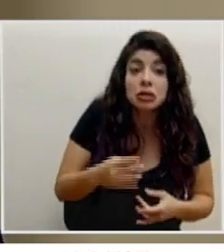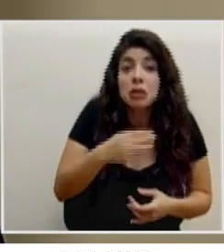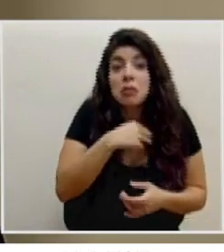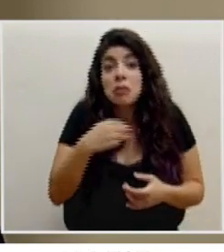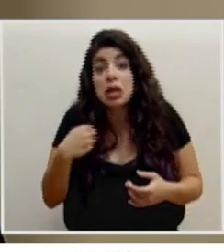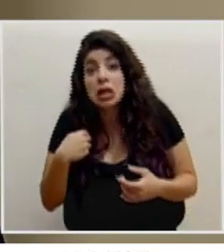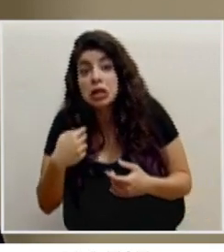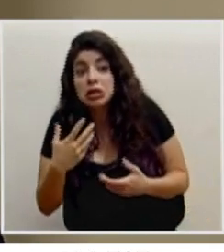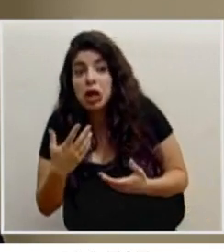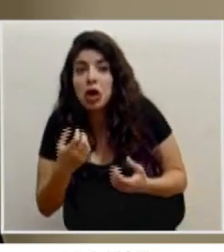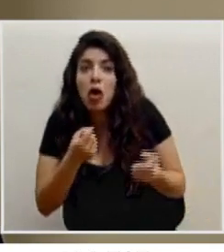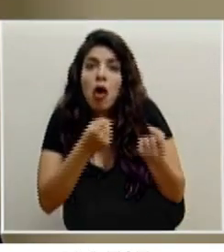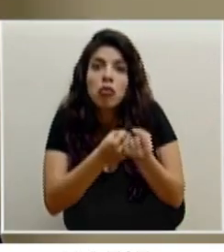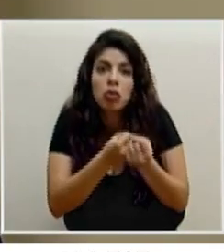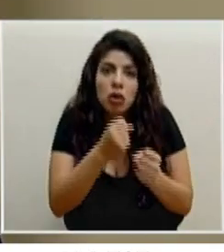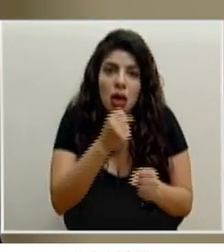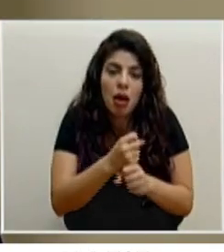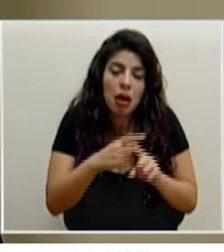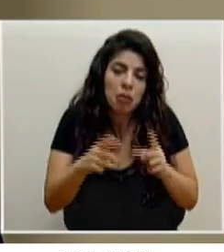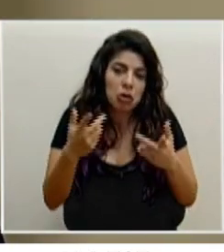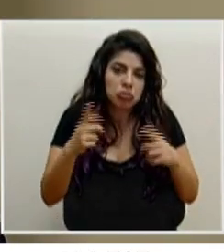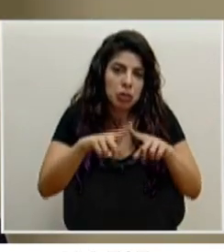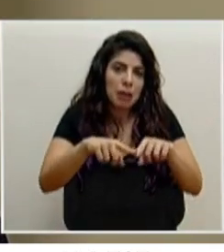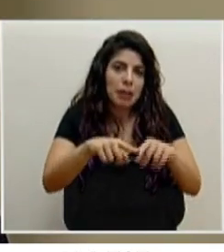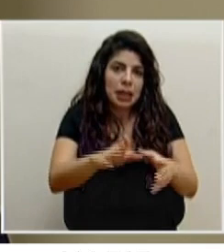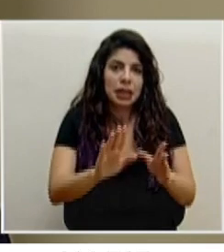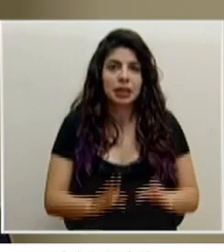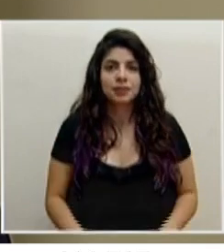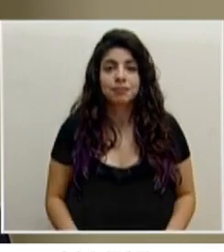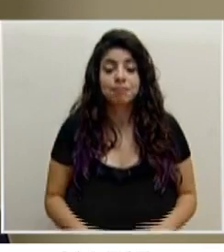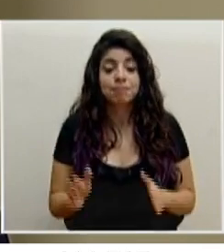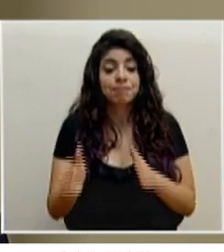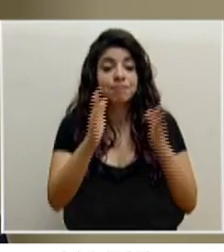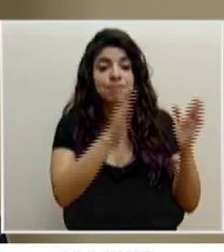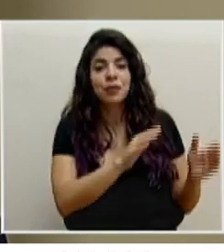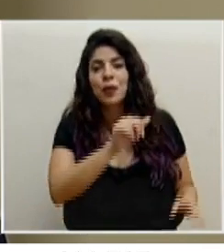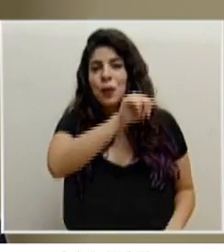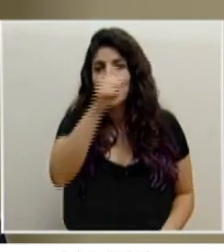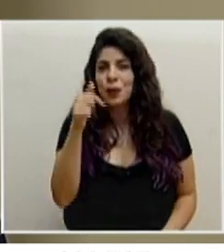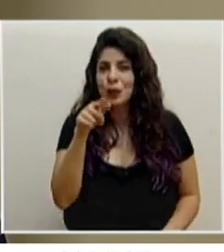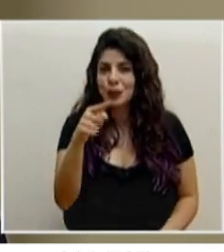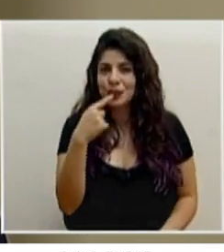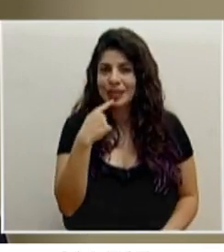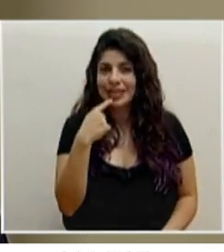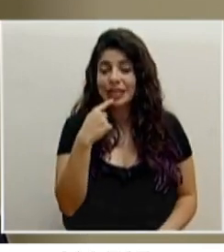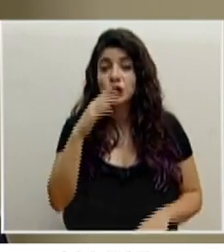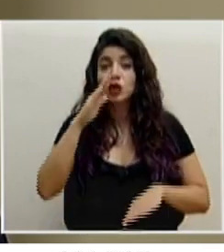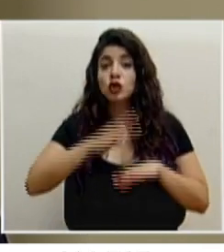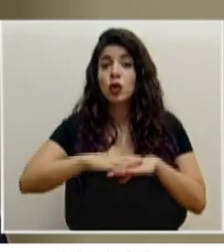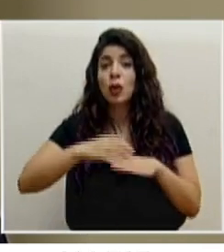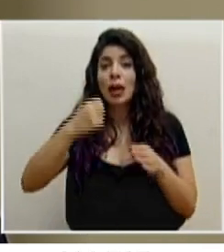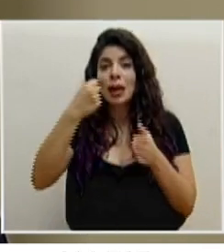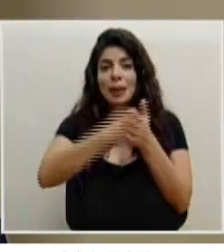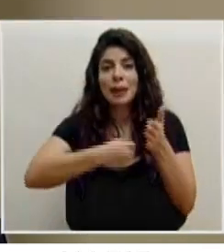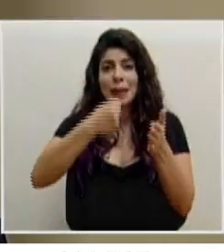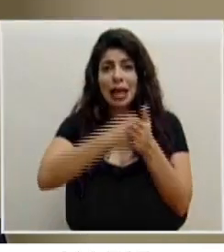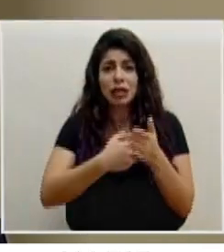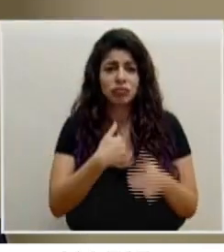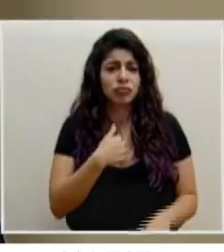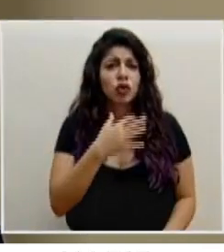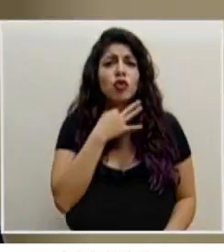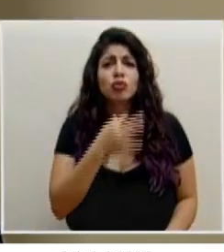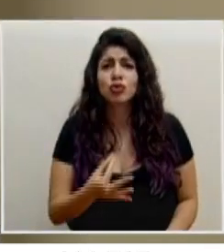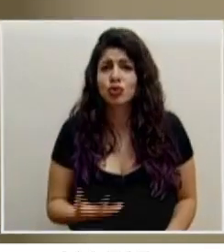ministerio, que estaremos trabajando en eso. Con respecto a lo que usted indicaba de la interpelación, claro, hoy con todo